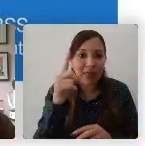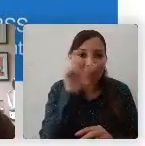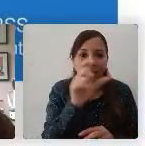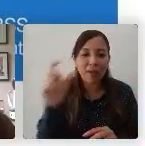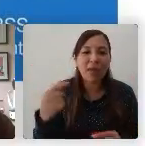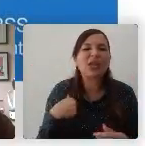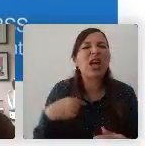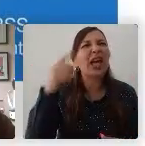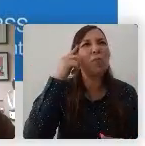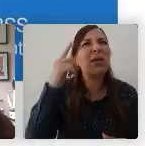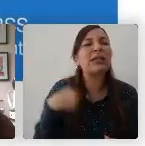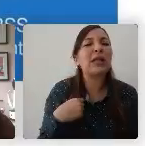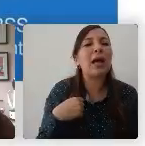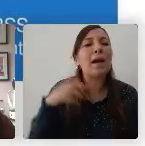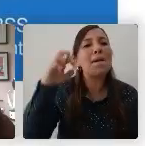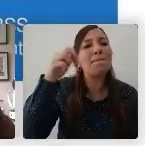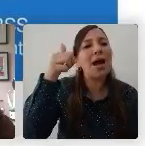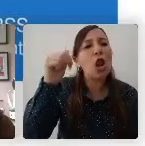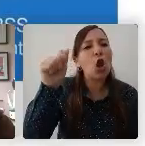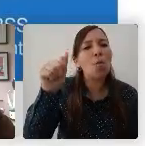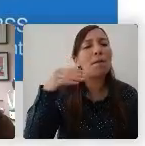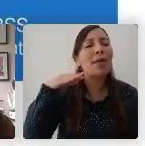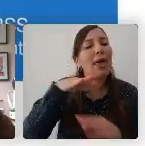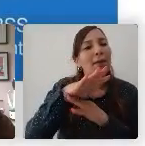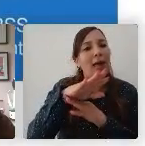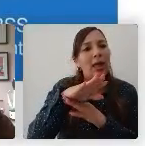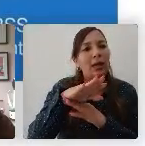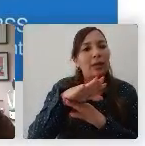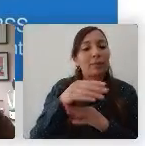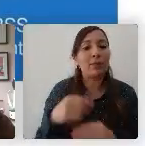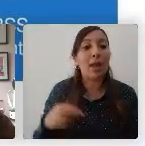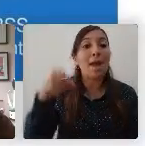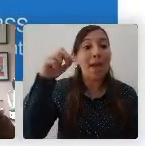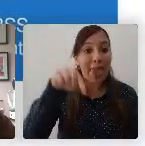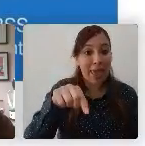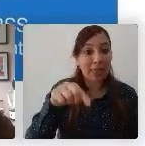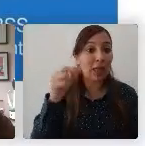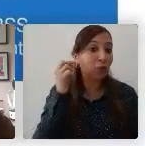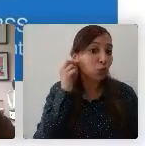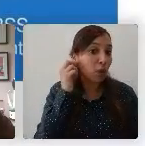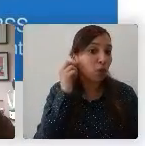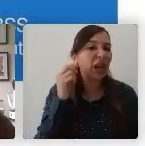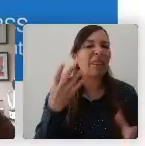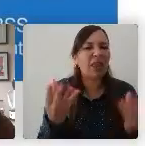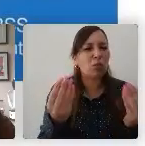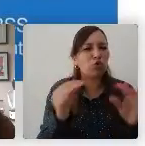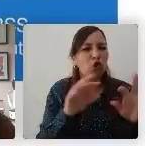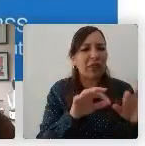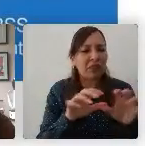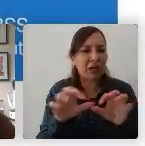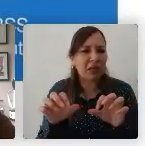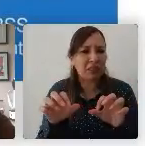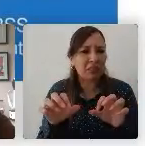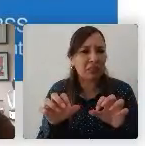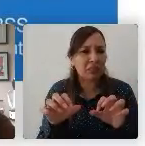inspira para viajar de hecho es una persona que cuenta con internet ha pasado mucho tiempo en casa por la pandemia muchas